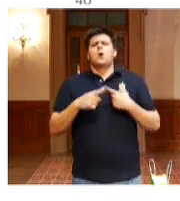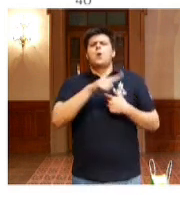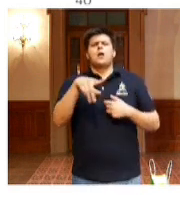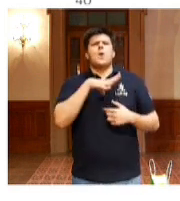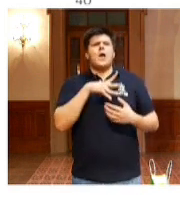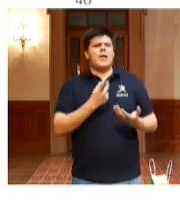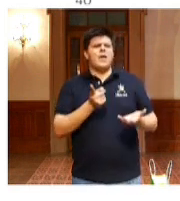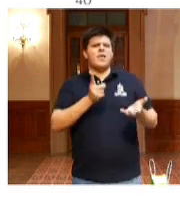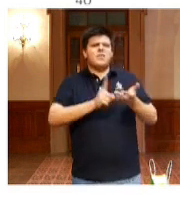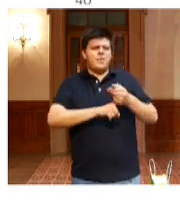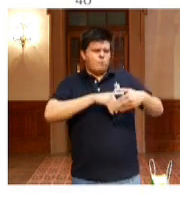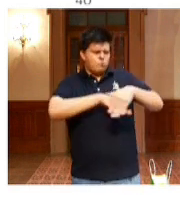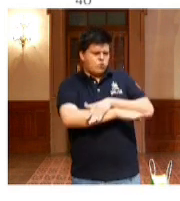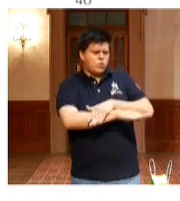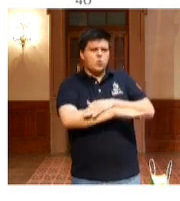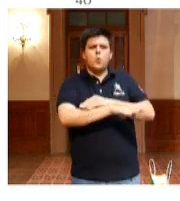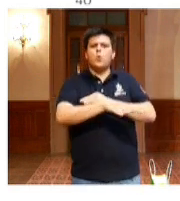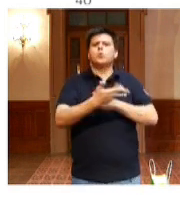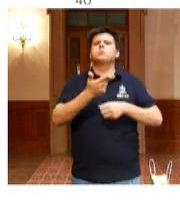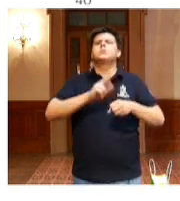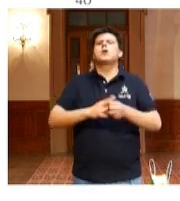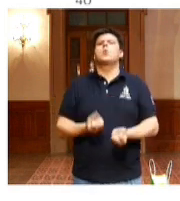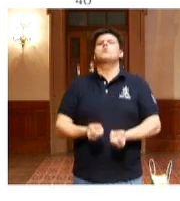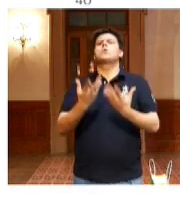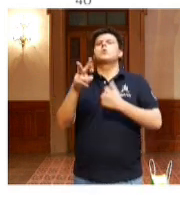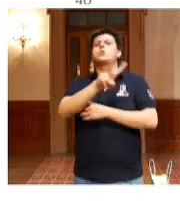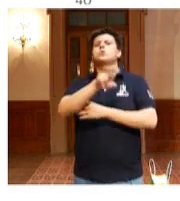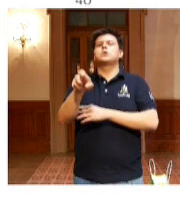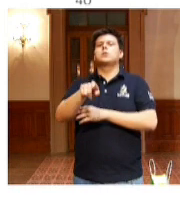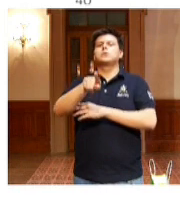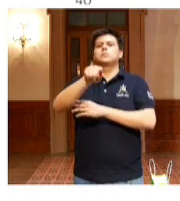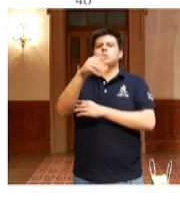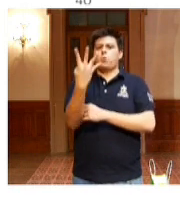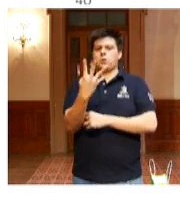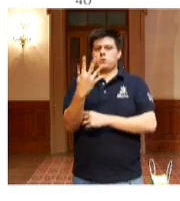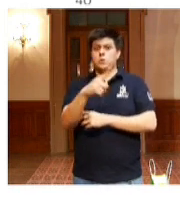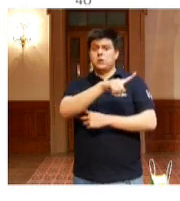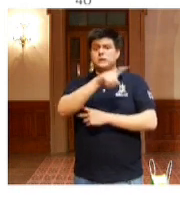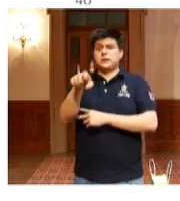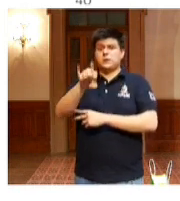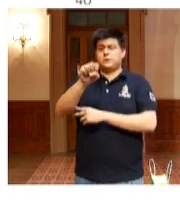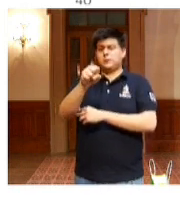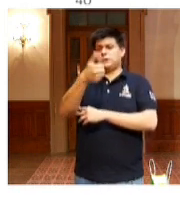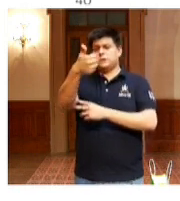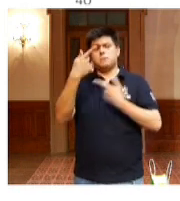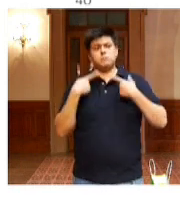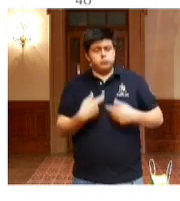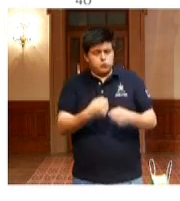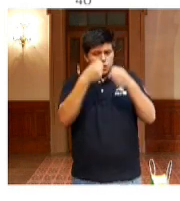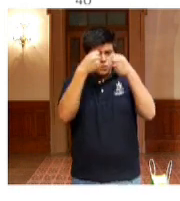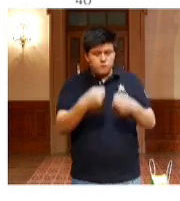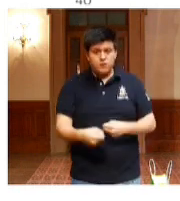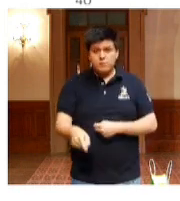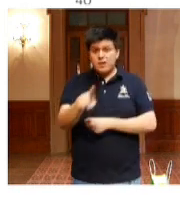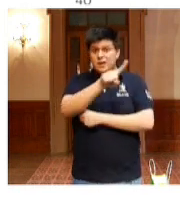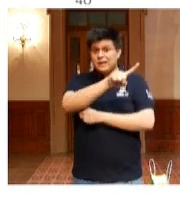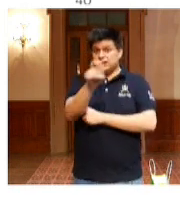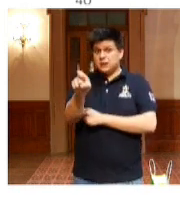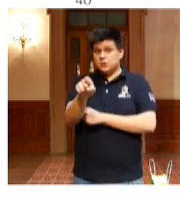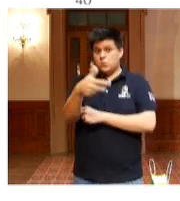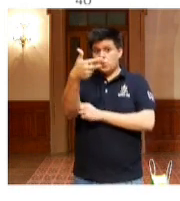tenemos hospitalizados son 274 166 confirmados y